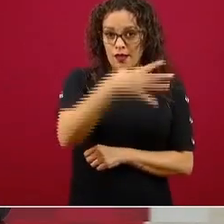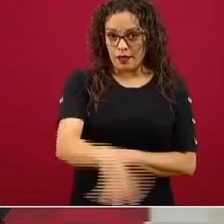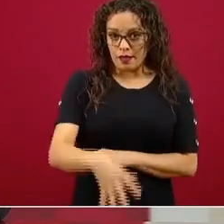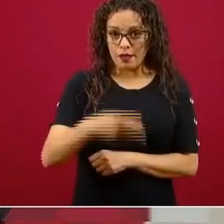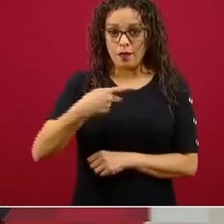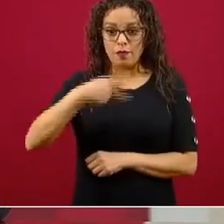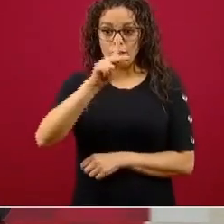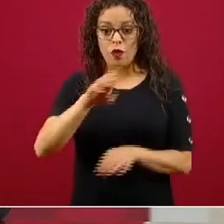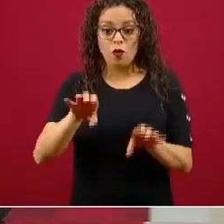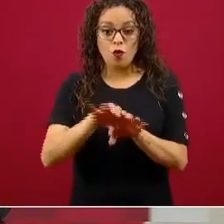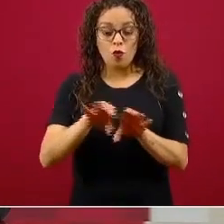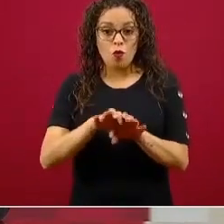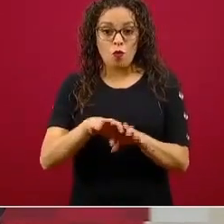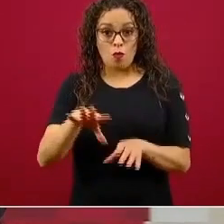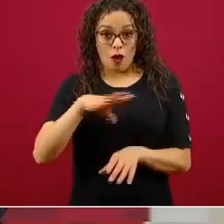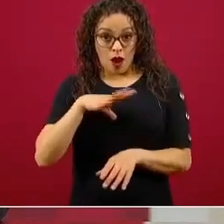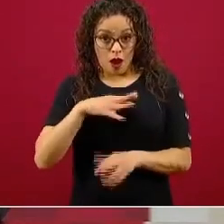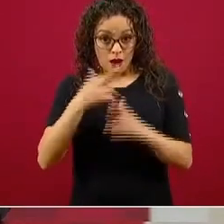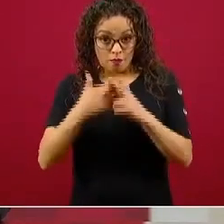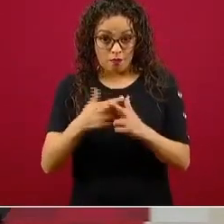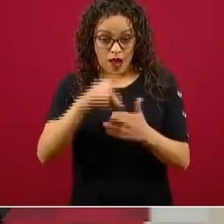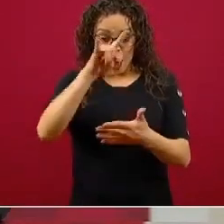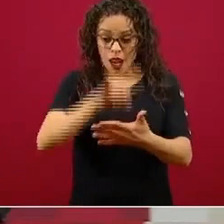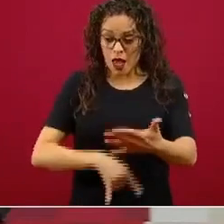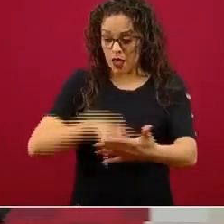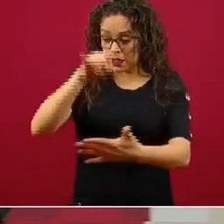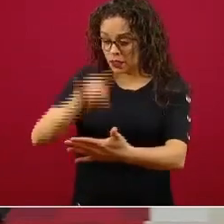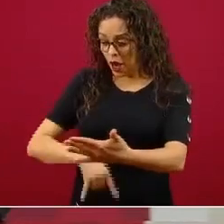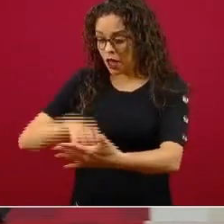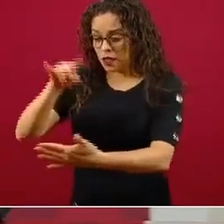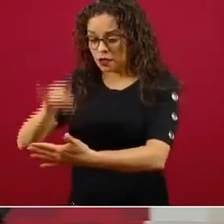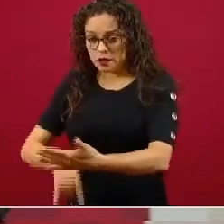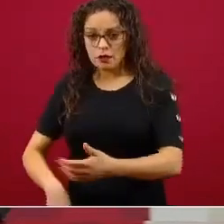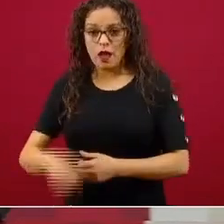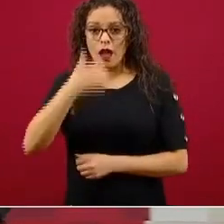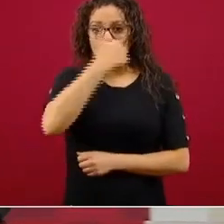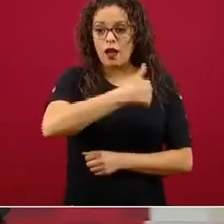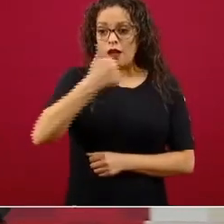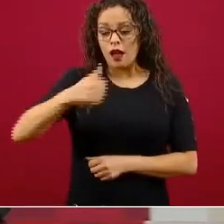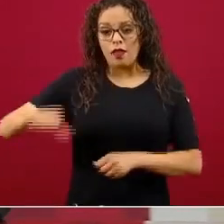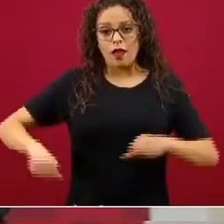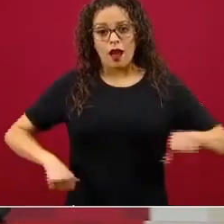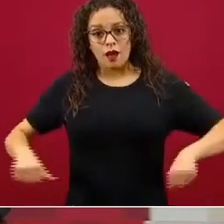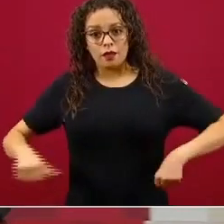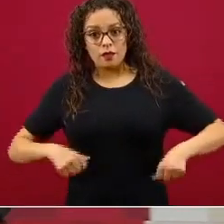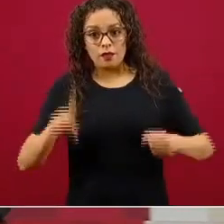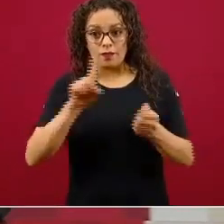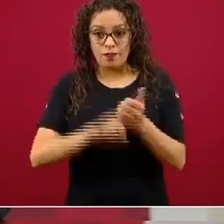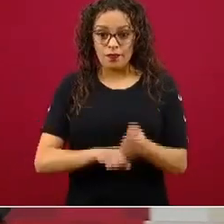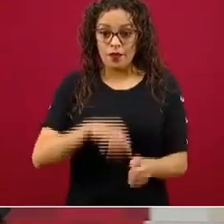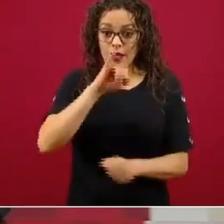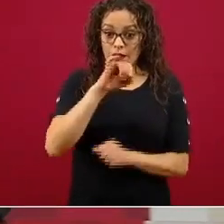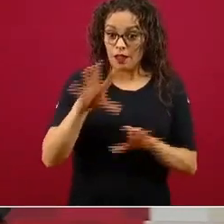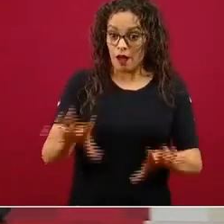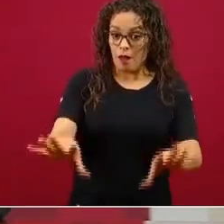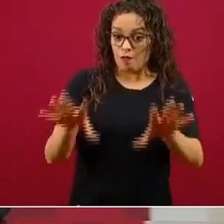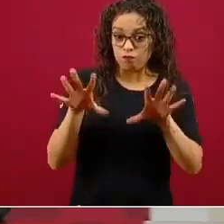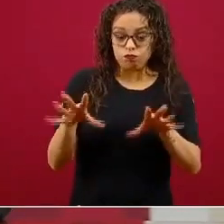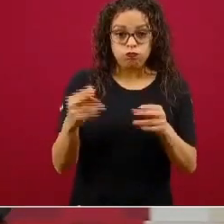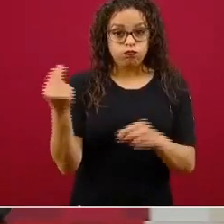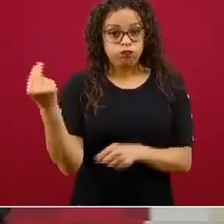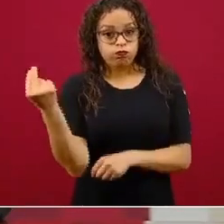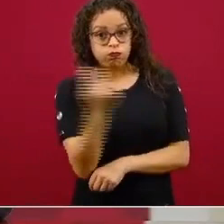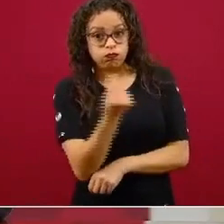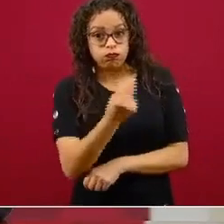listado exhaustivo de cada una de las actividades que existen y son relevantes en cada entidad federativa. Algunas entidades